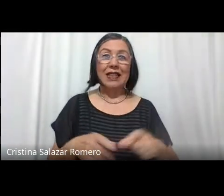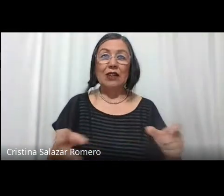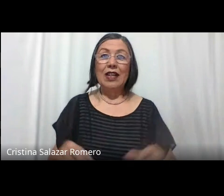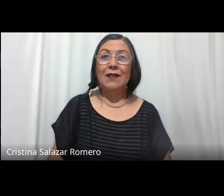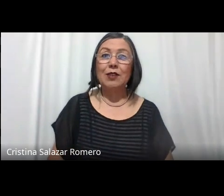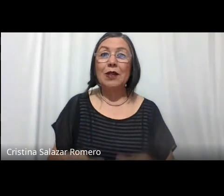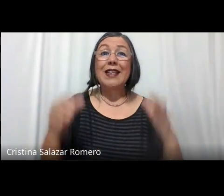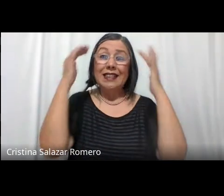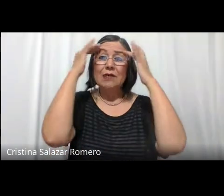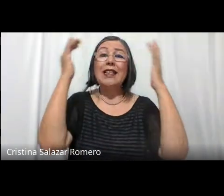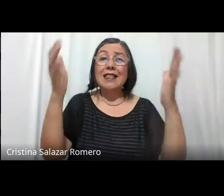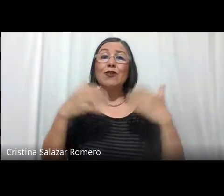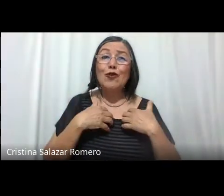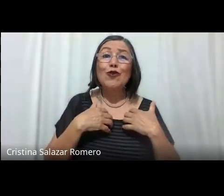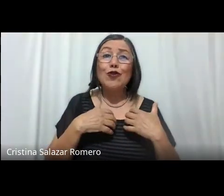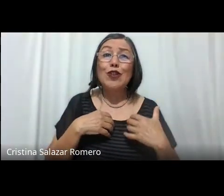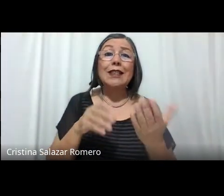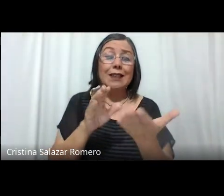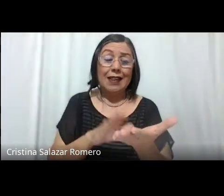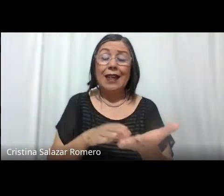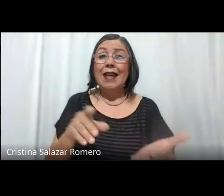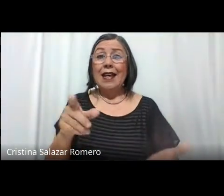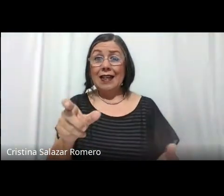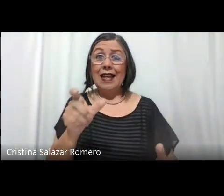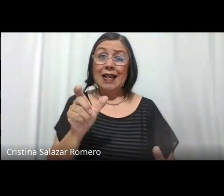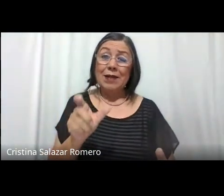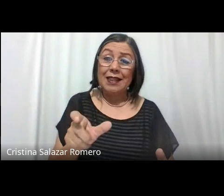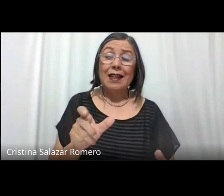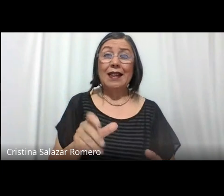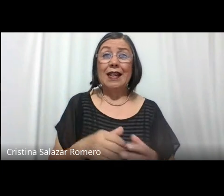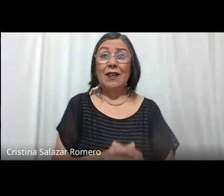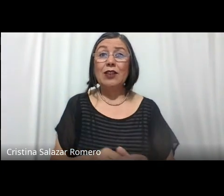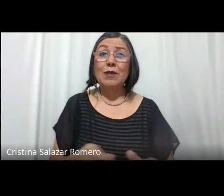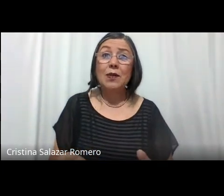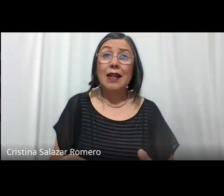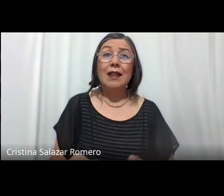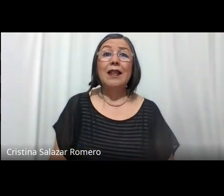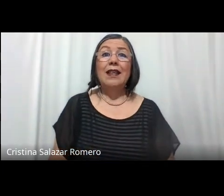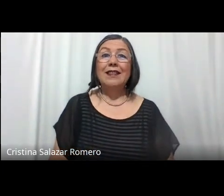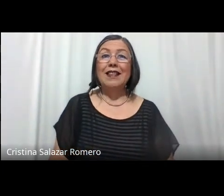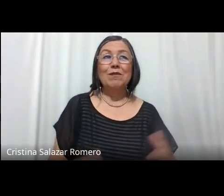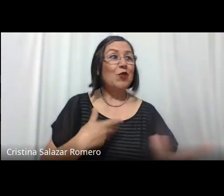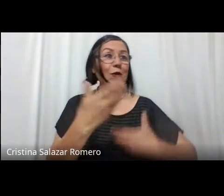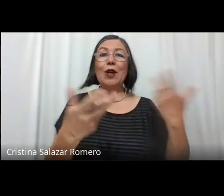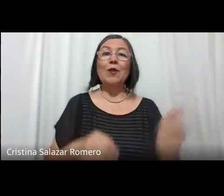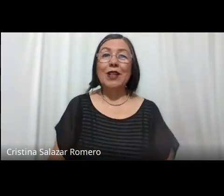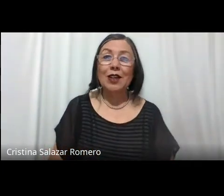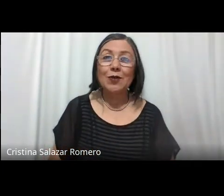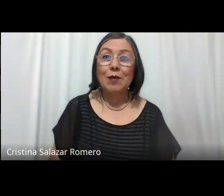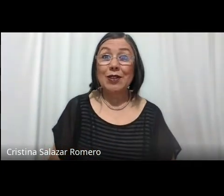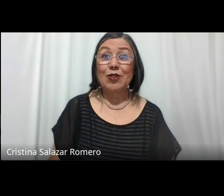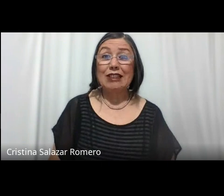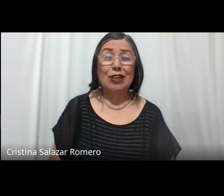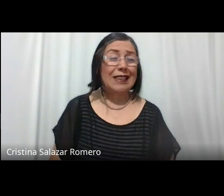alguien me regaló el alfabeto manual, y tenemos la idea nosotros los oyentes que el aprender el alfabeto manual, yo me voy a comunicar